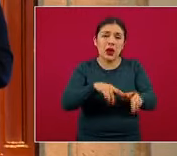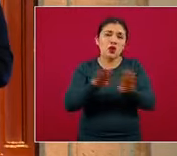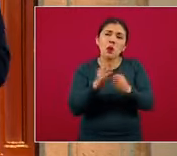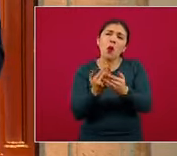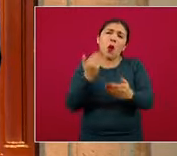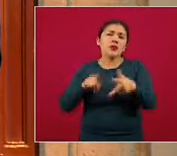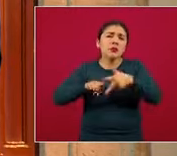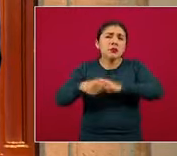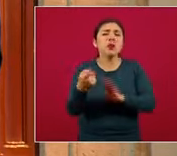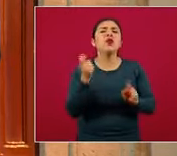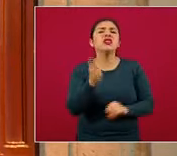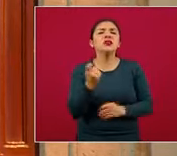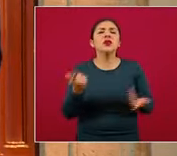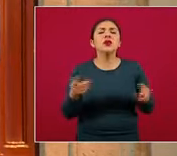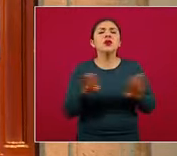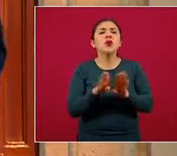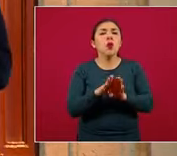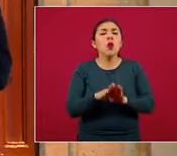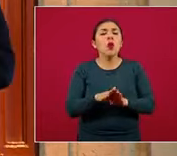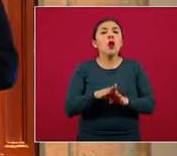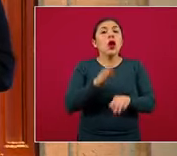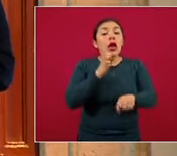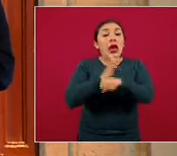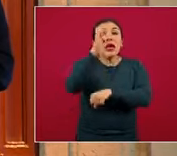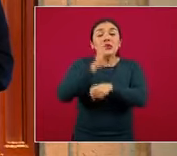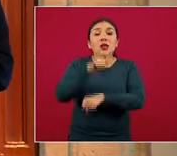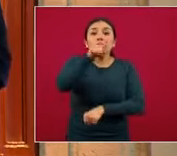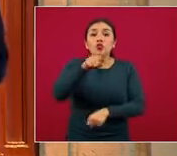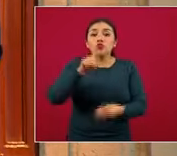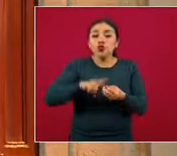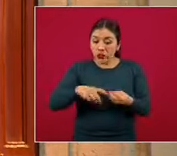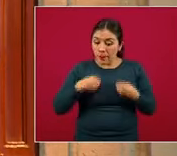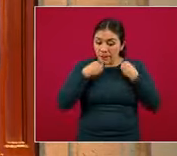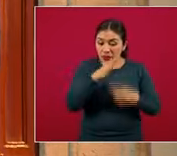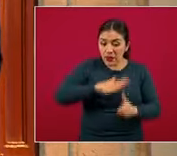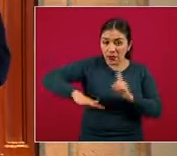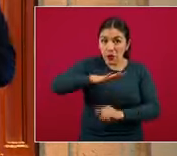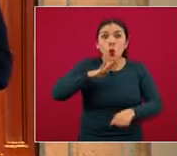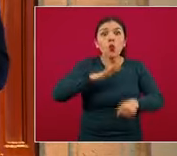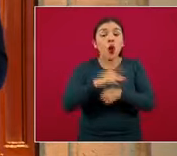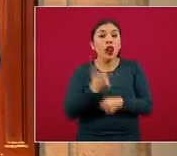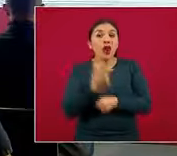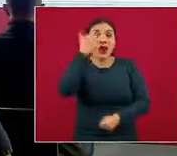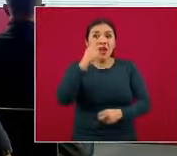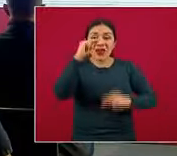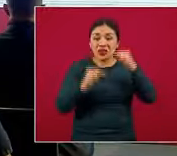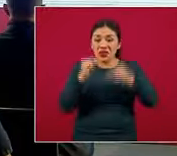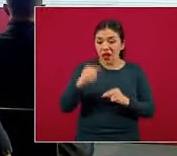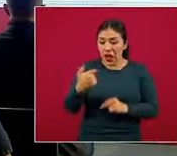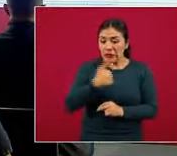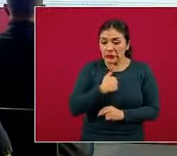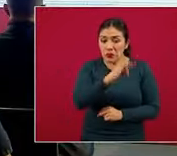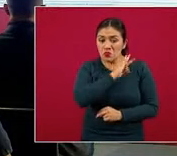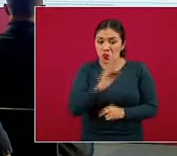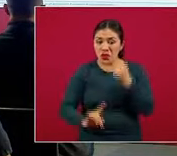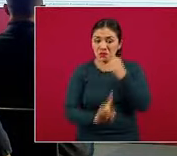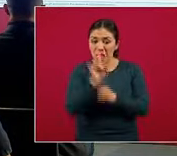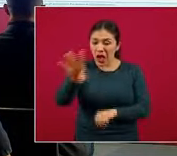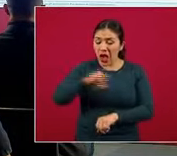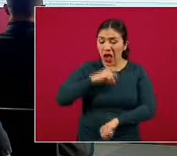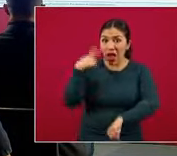principio en relación a la entidad en la que nos encontremos, al nivel de riesgo epidémico que tenemos de contraer la